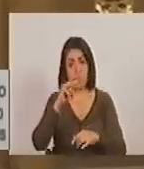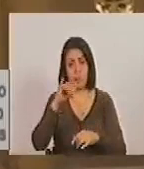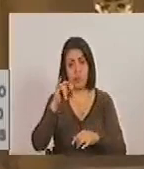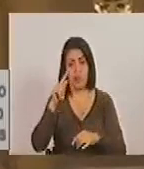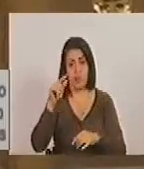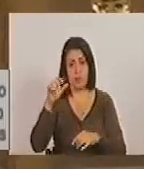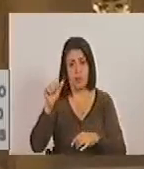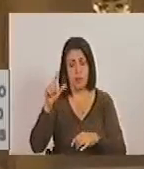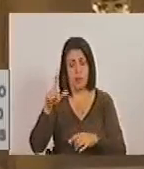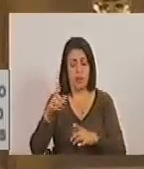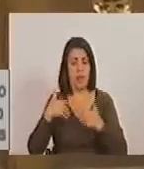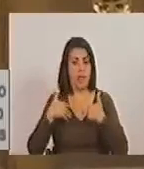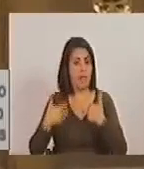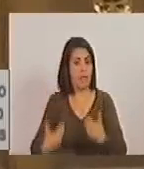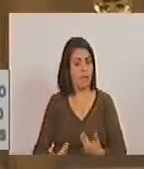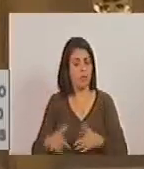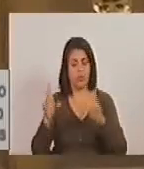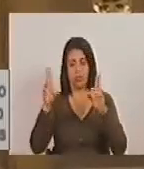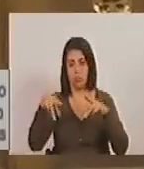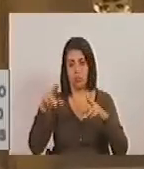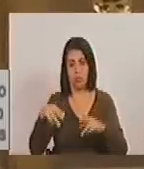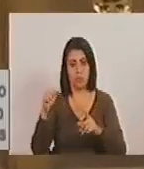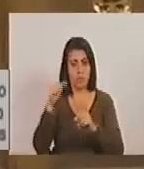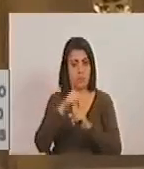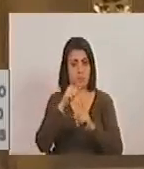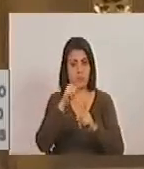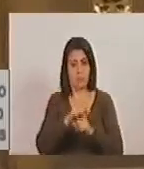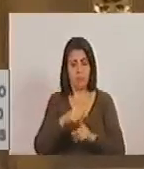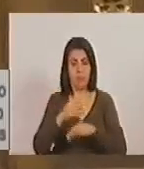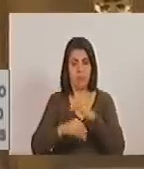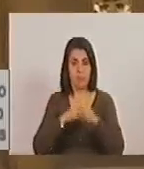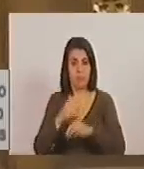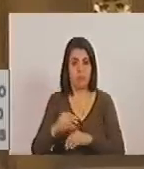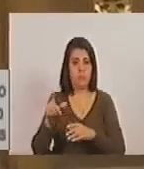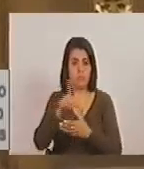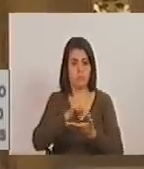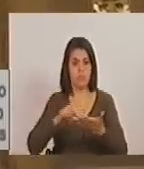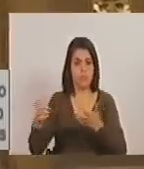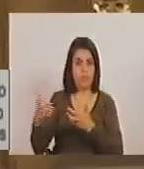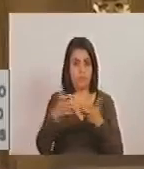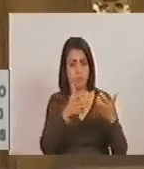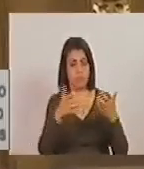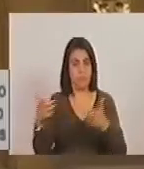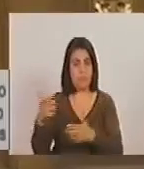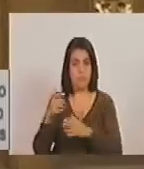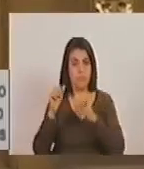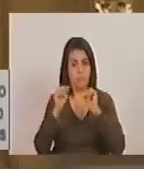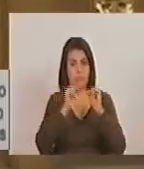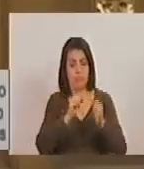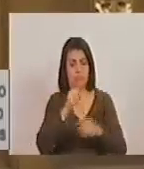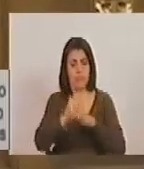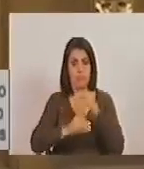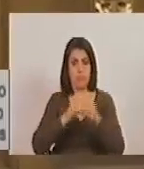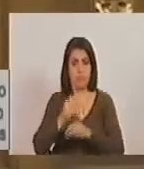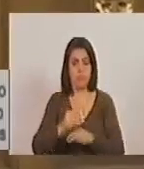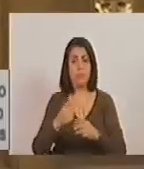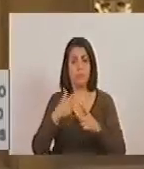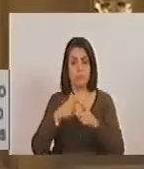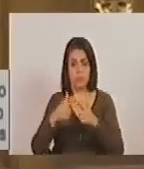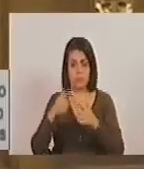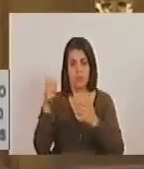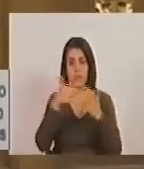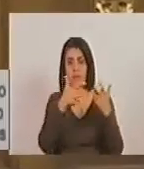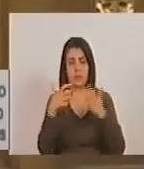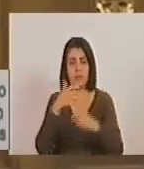luchadora incansable de la región de Maracaibo, Estado Zulia, participando en la batalla del lago de Maracaibo, reivindicando el papel de la mujer venezolana en lucha